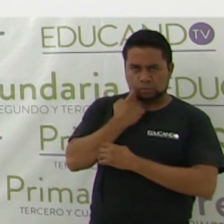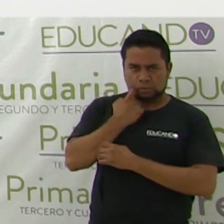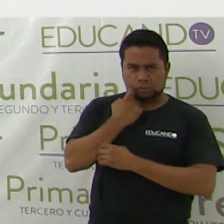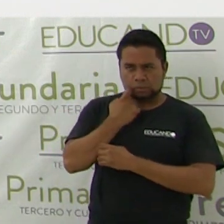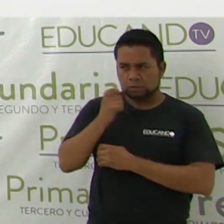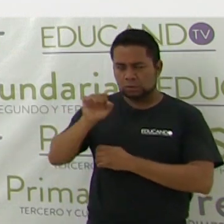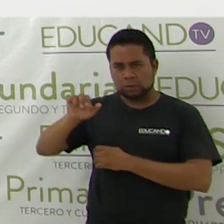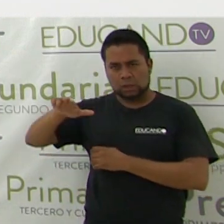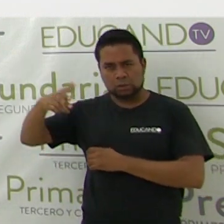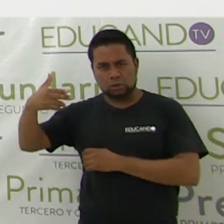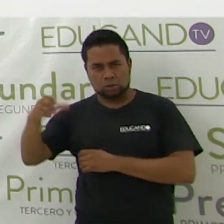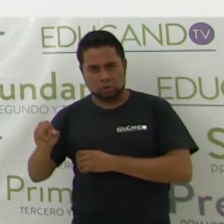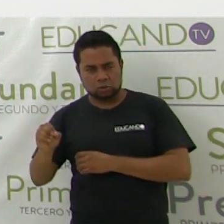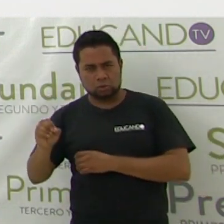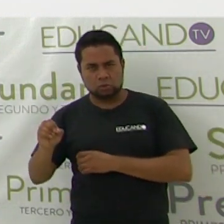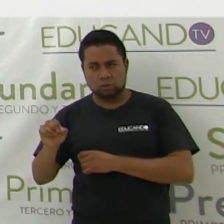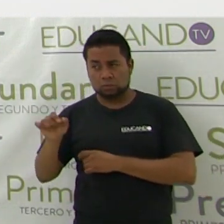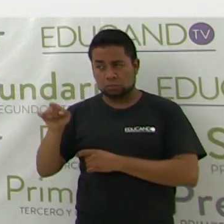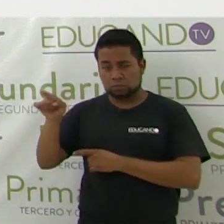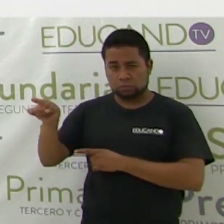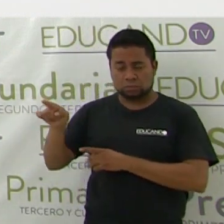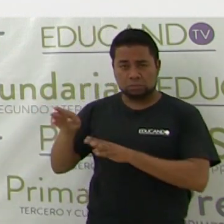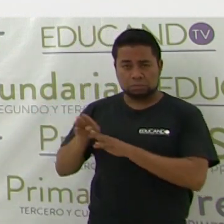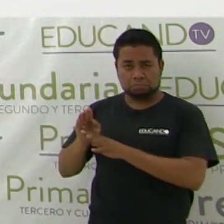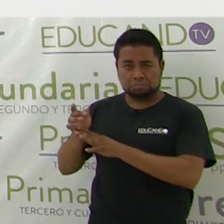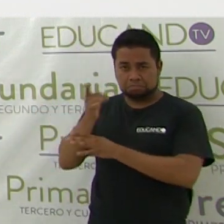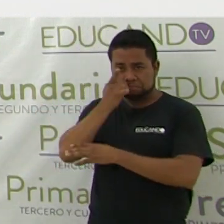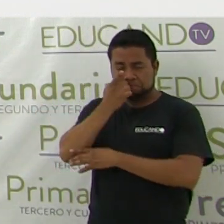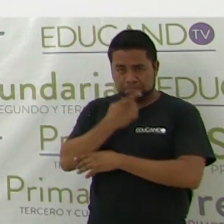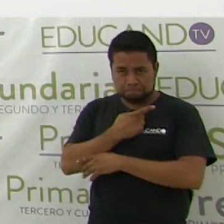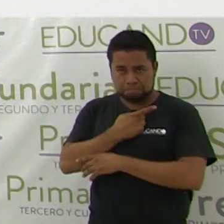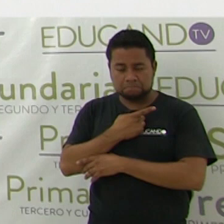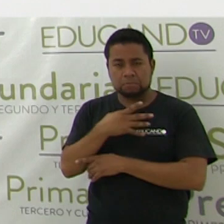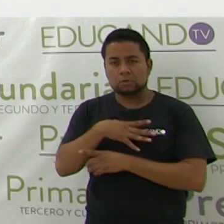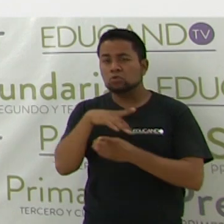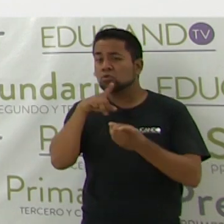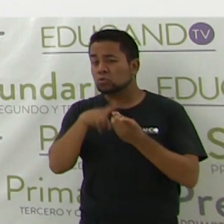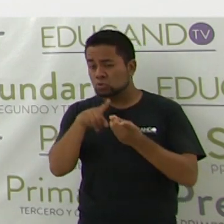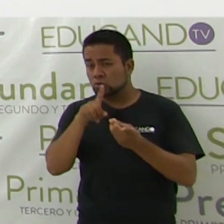Sancho Panza, si vos no decís dónde queda,